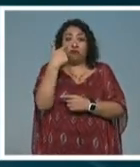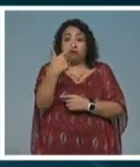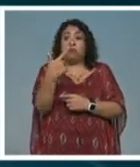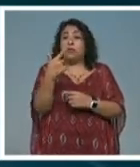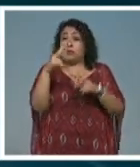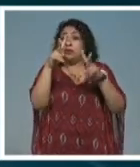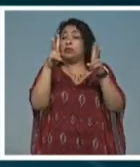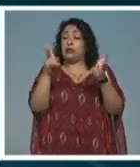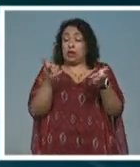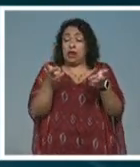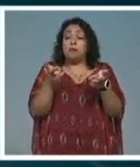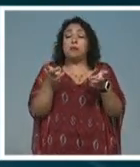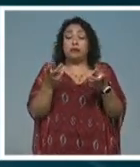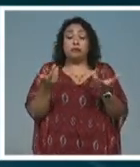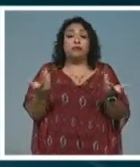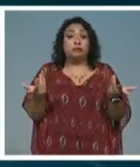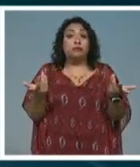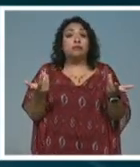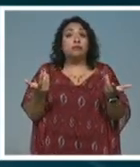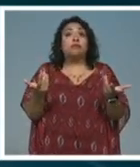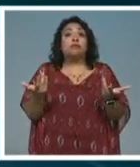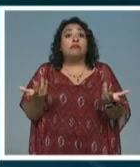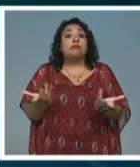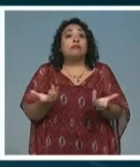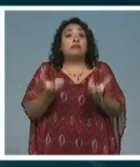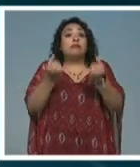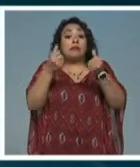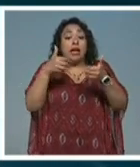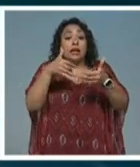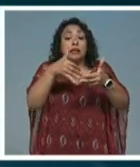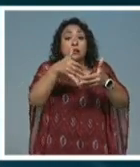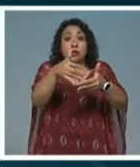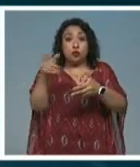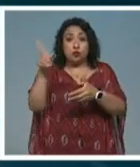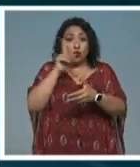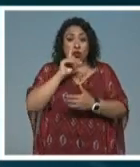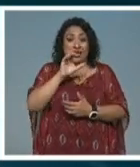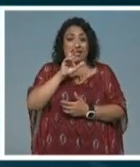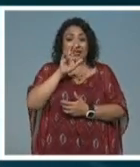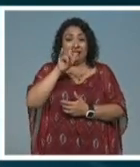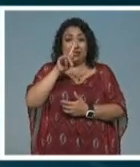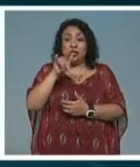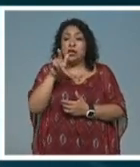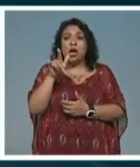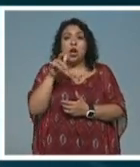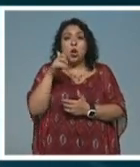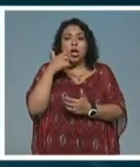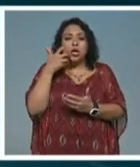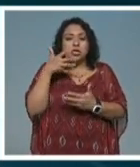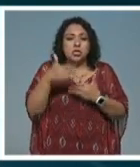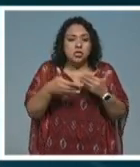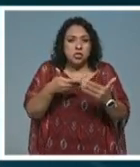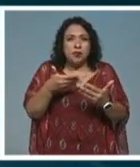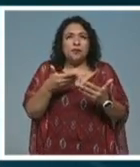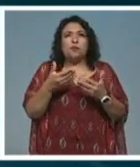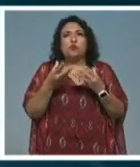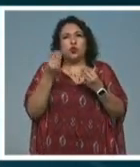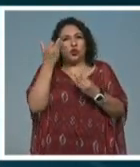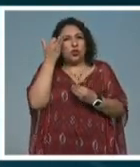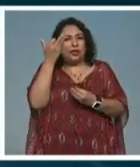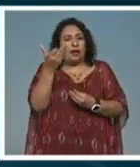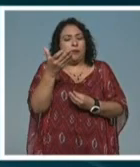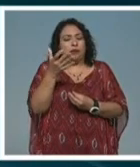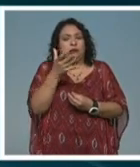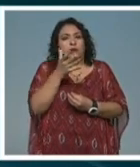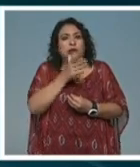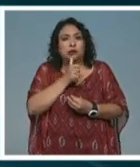cuál es la temática y a la recuperación de archivos a los que Cristina Rivera Garza no se atrevía a acercarse durante mucho